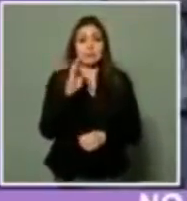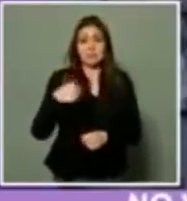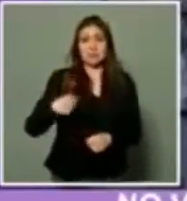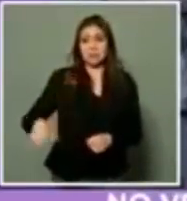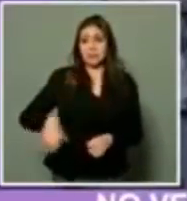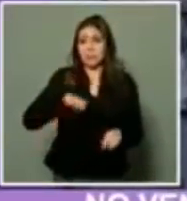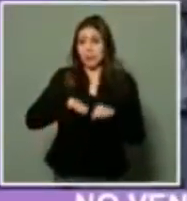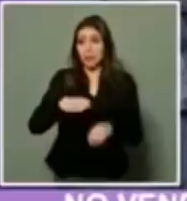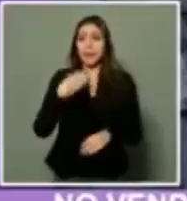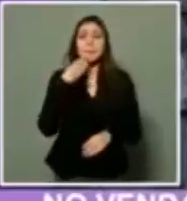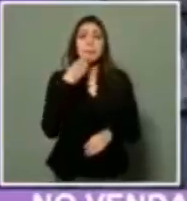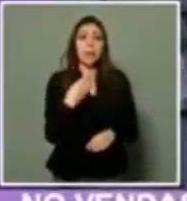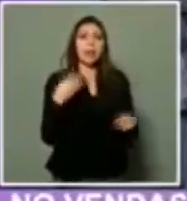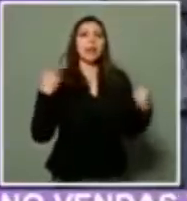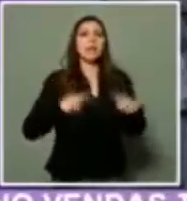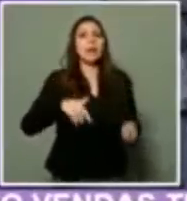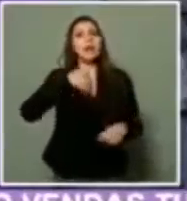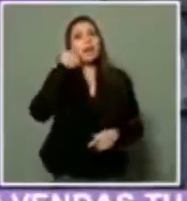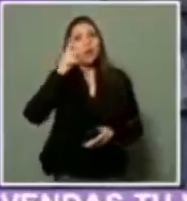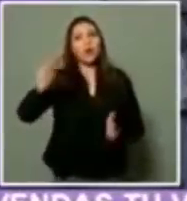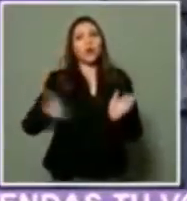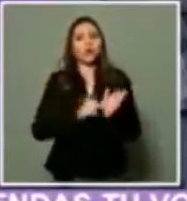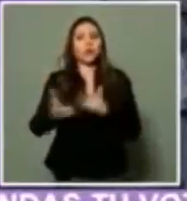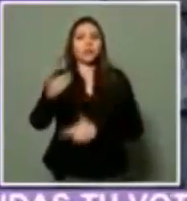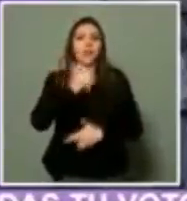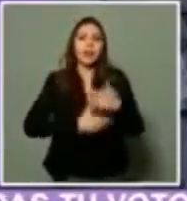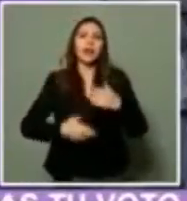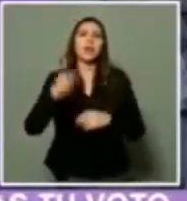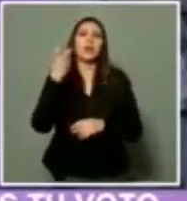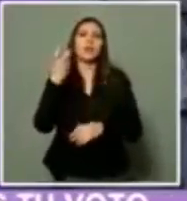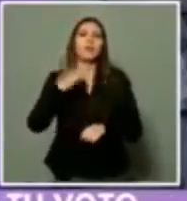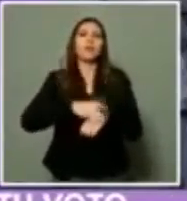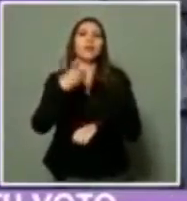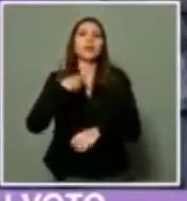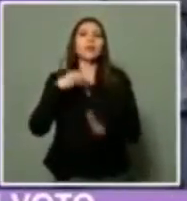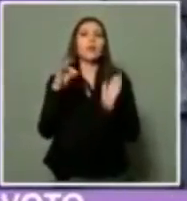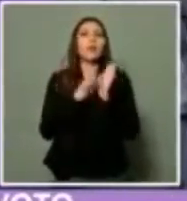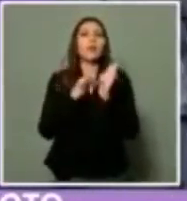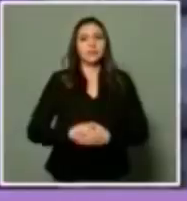buen gobierno, la gente quiere que regrese. Por eso vamos arriba.